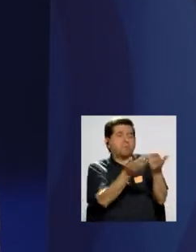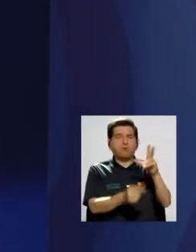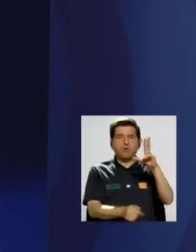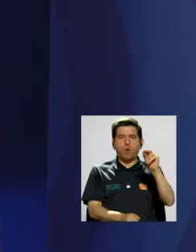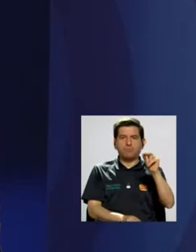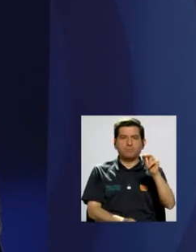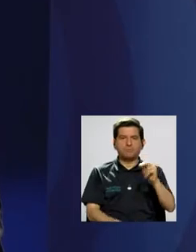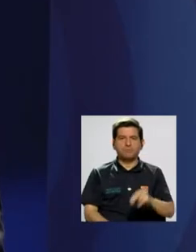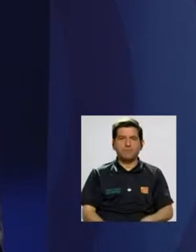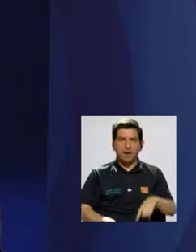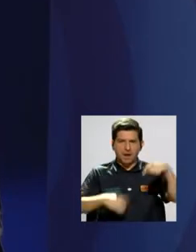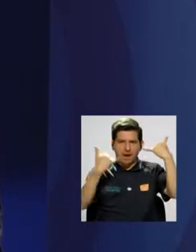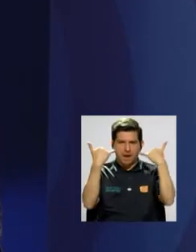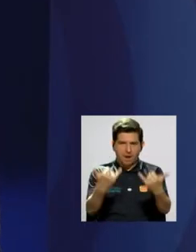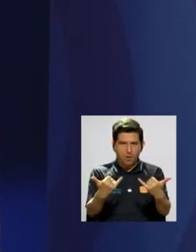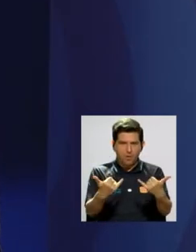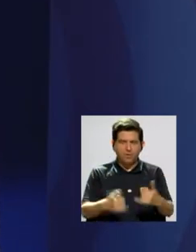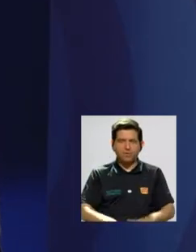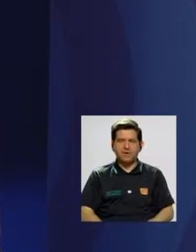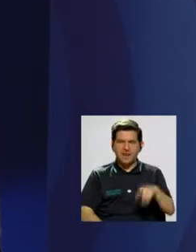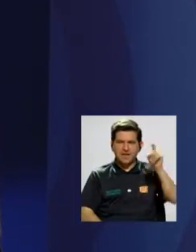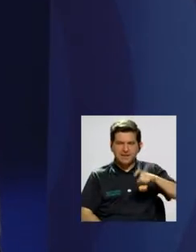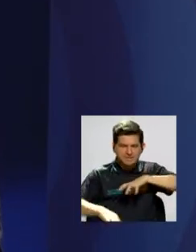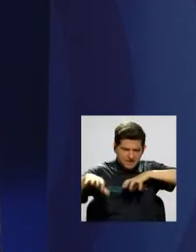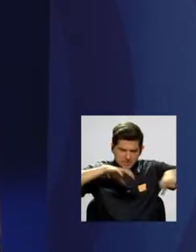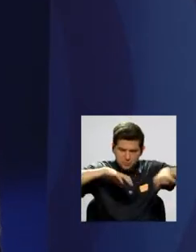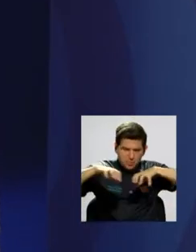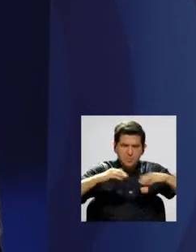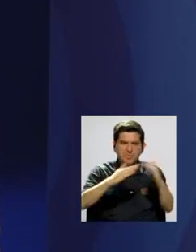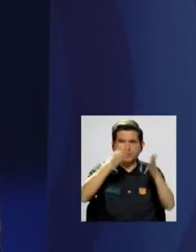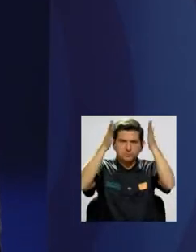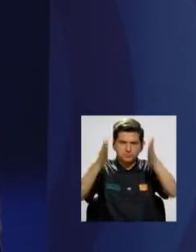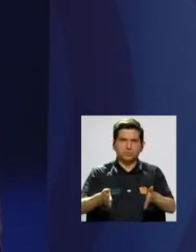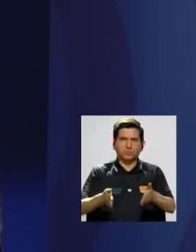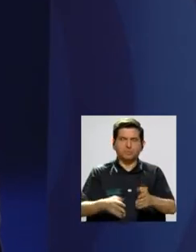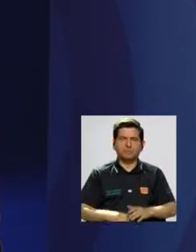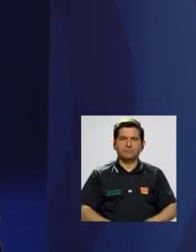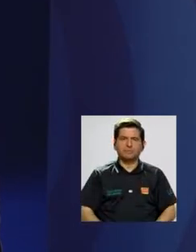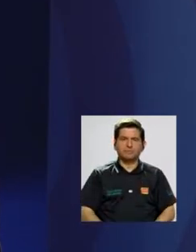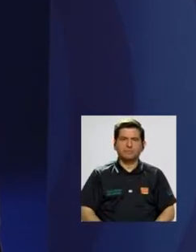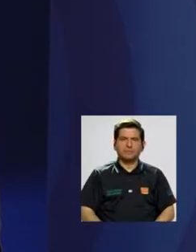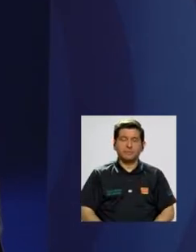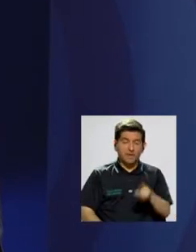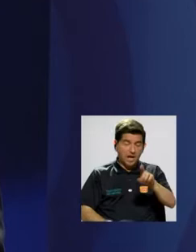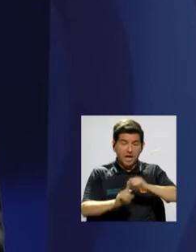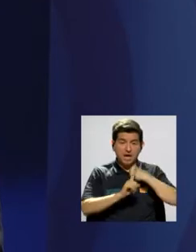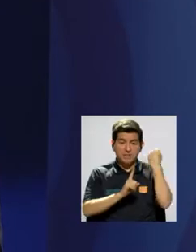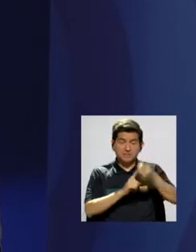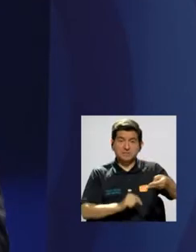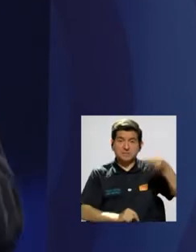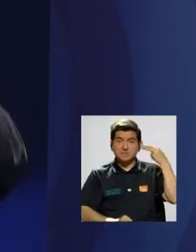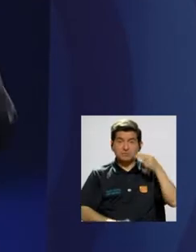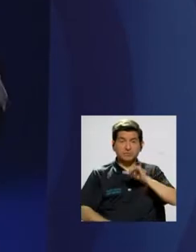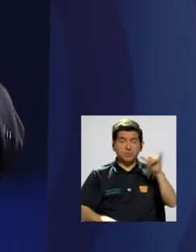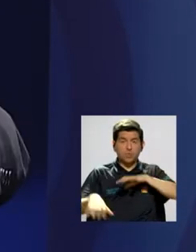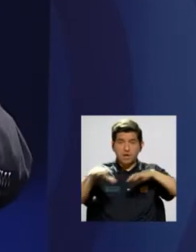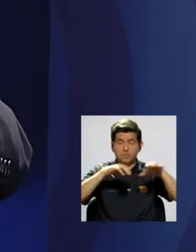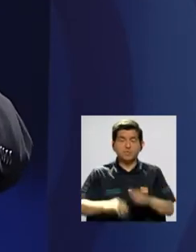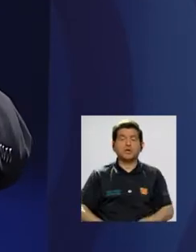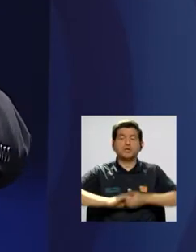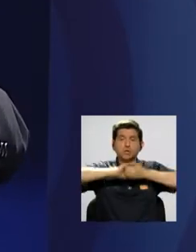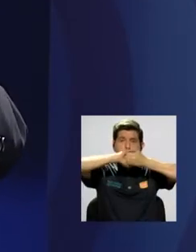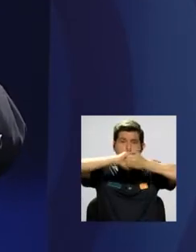una profunda presencia y movilización de ciudadanías. Esta misma coyuntura ha generado movimientos como la